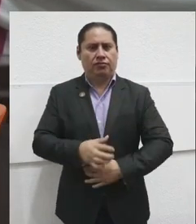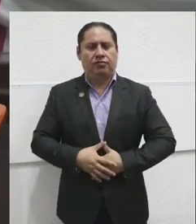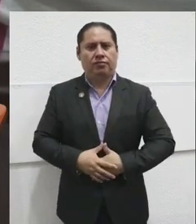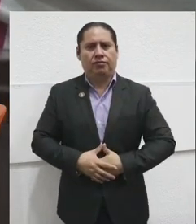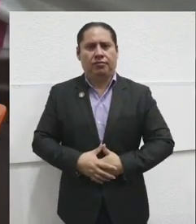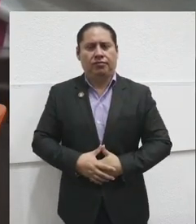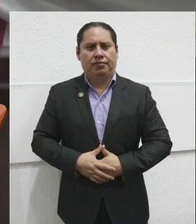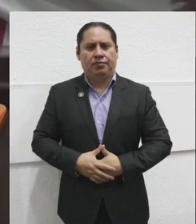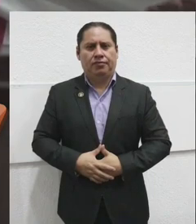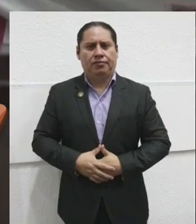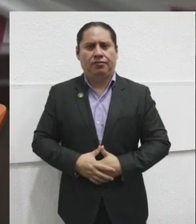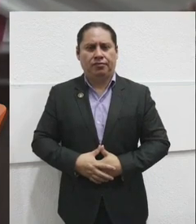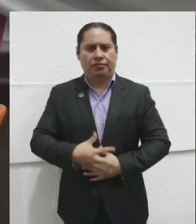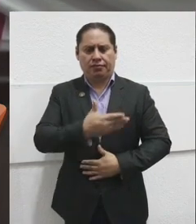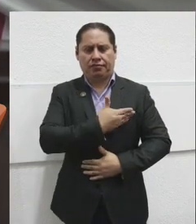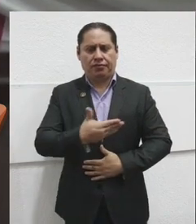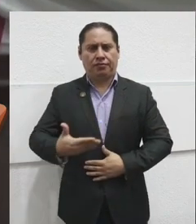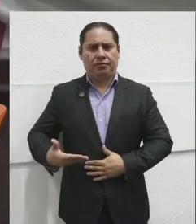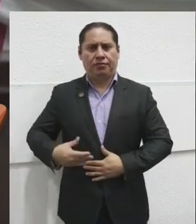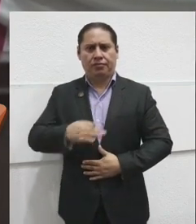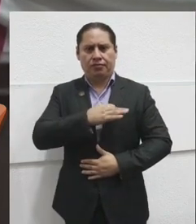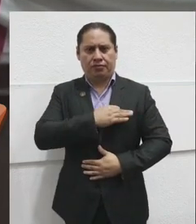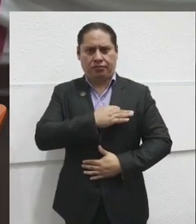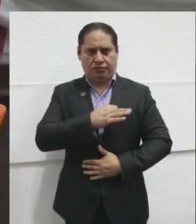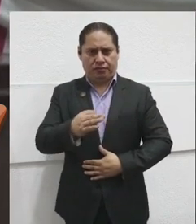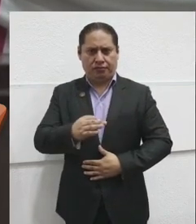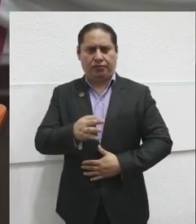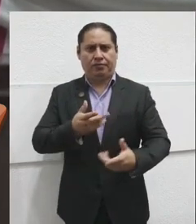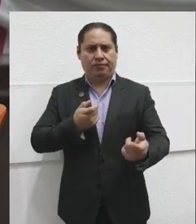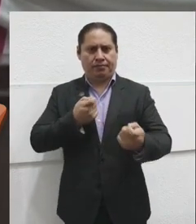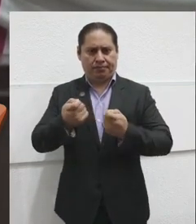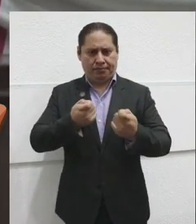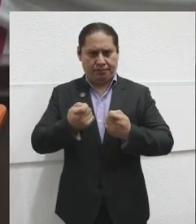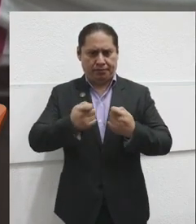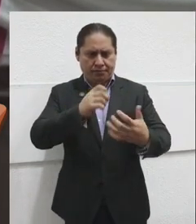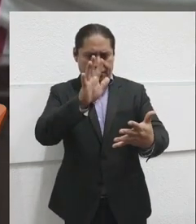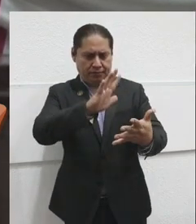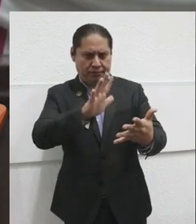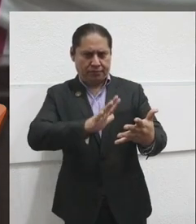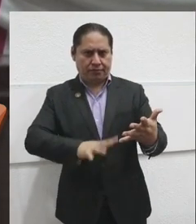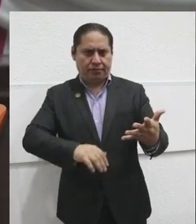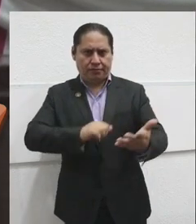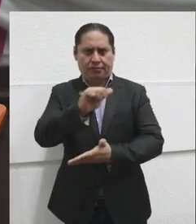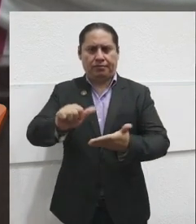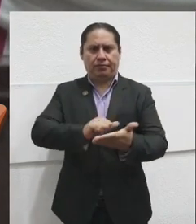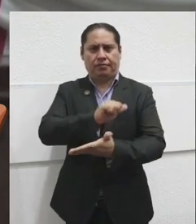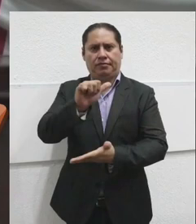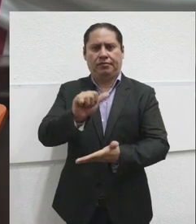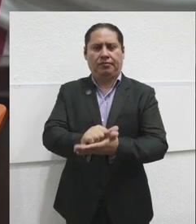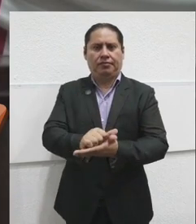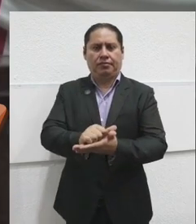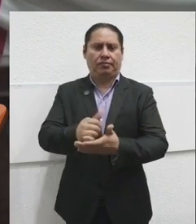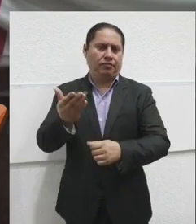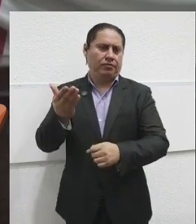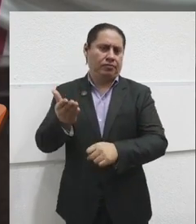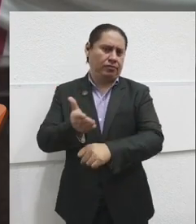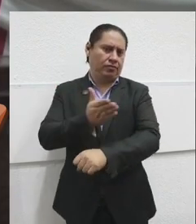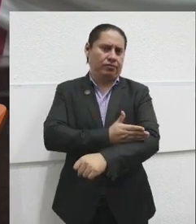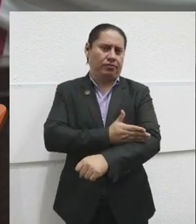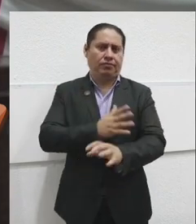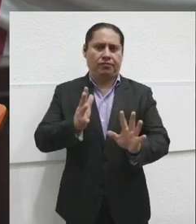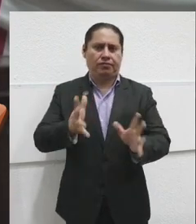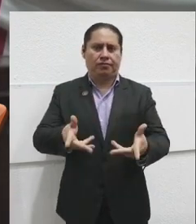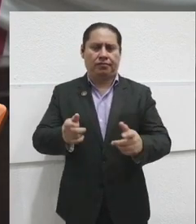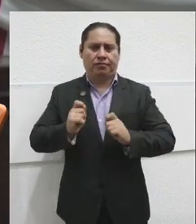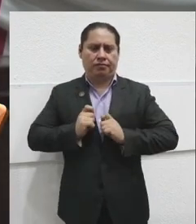este honorable Congreso del Estado, esta presidencia se permite proponer que se dispense el trámite del anterior, ya que